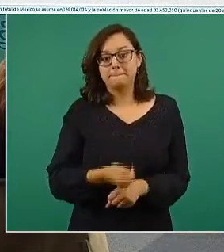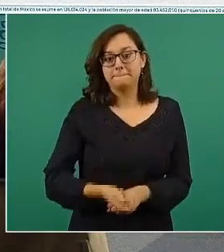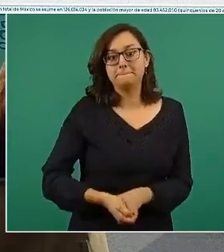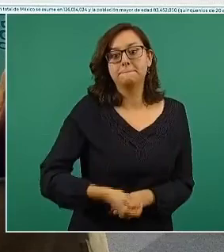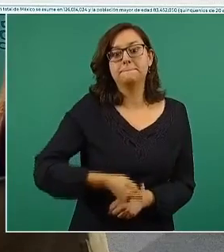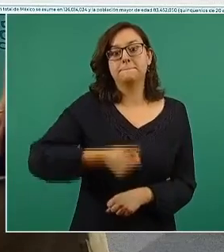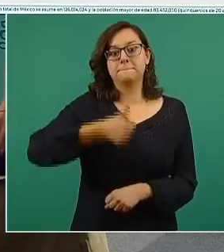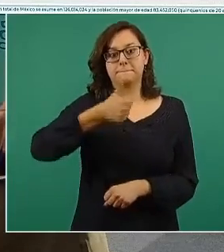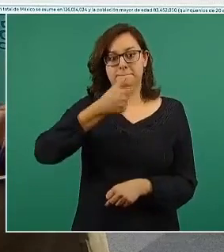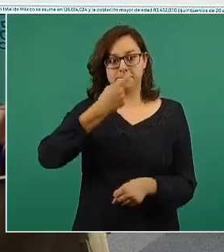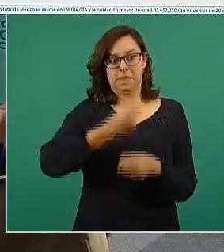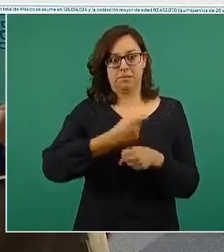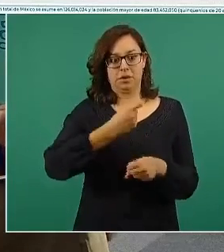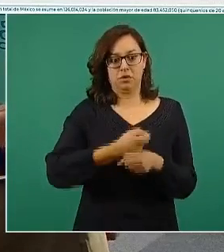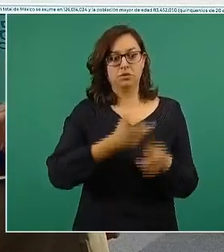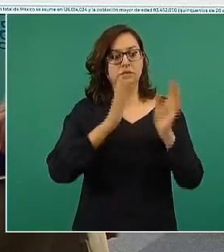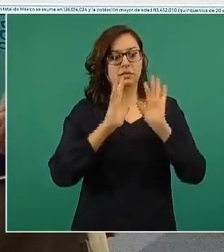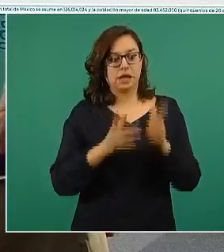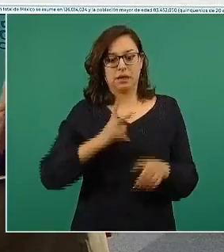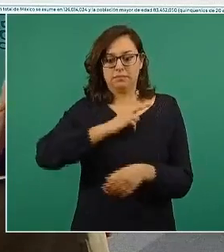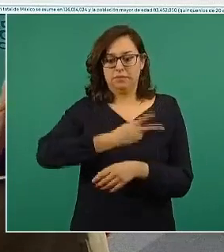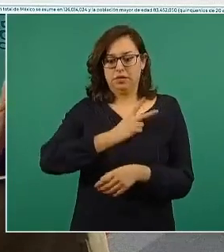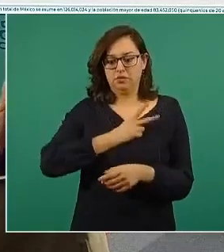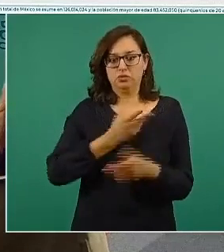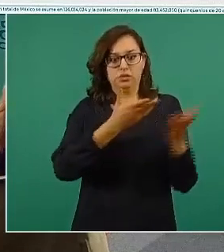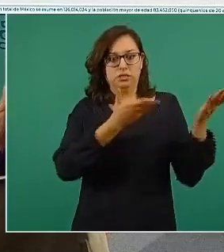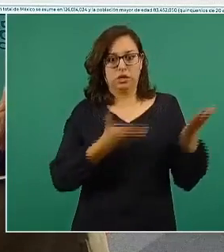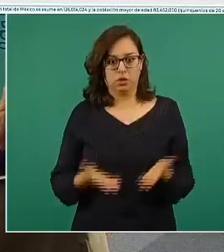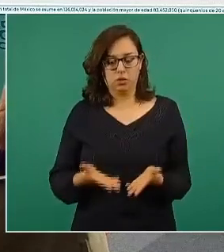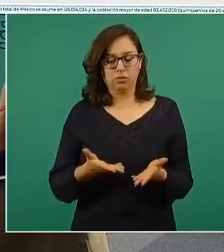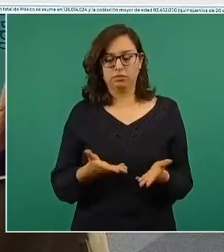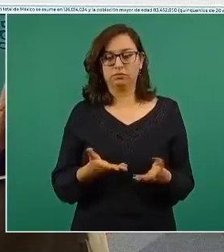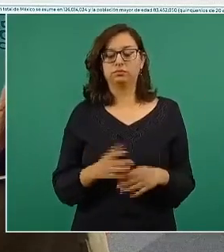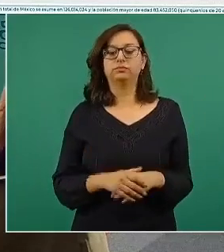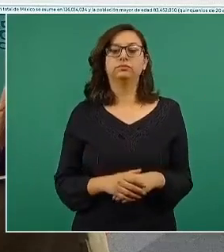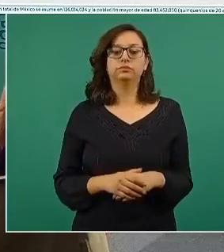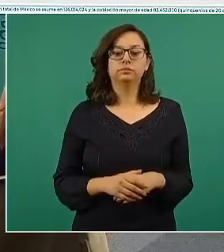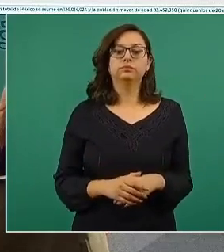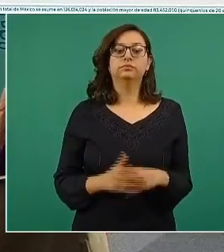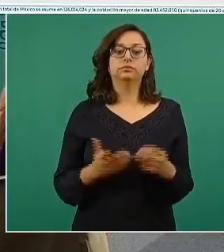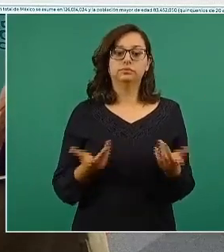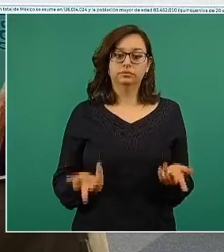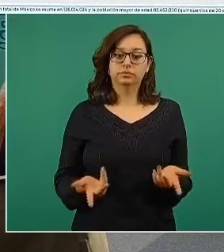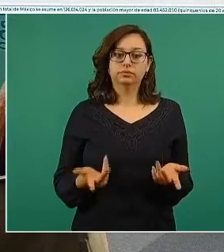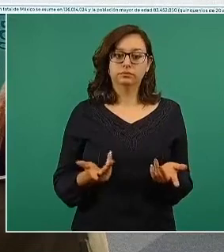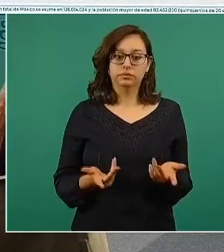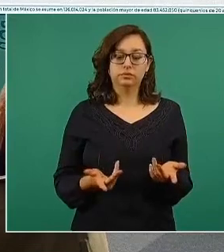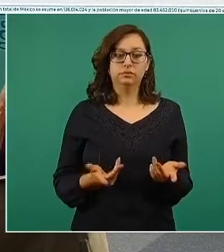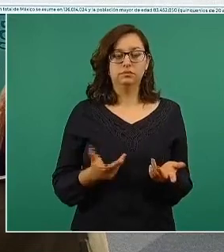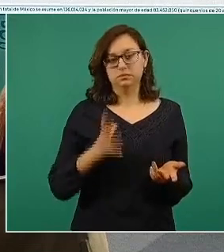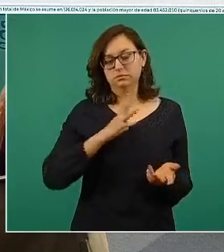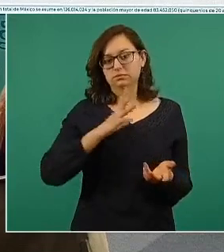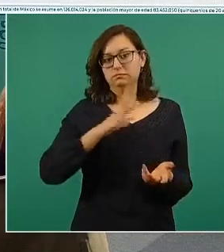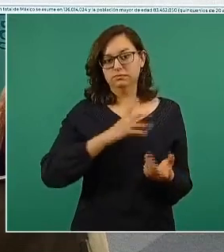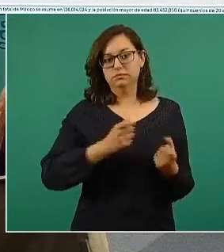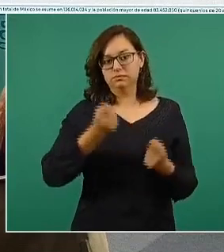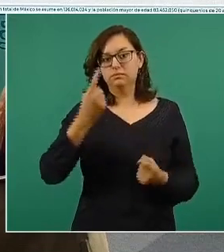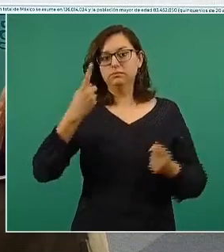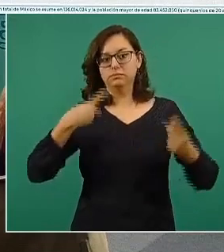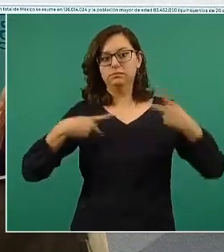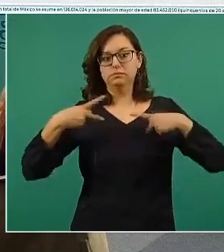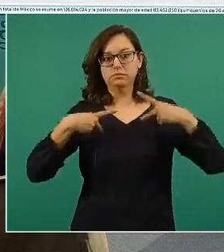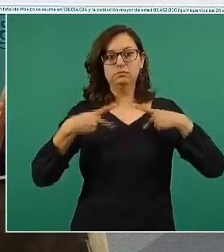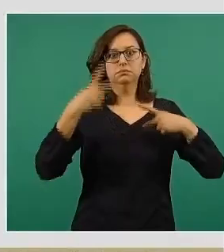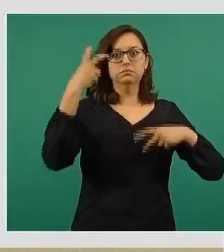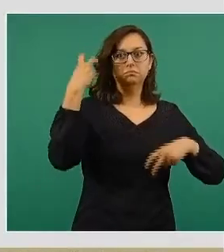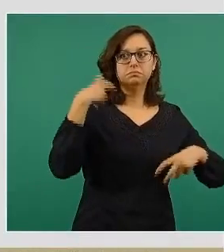cual representaría la introducción del virus al país. En este momento se tendrían obviamente casos importados, muy probablemente